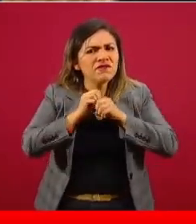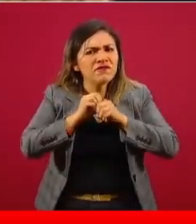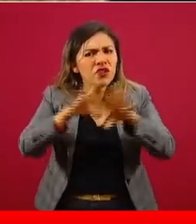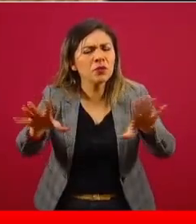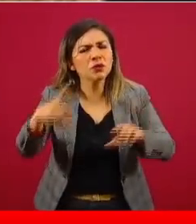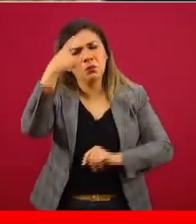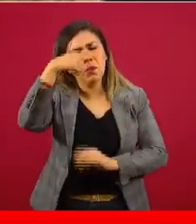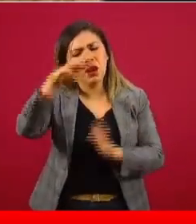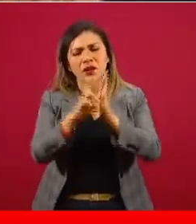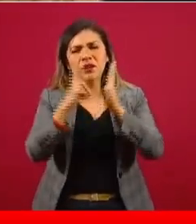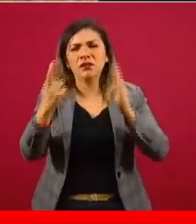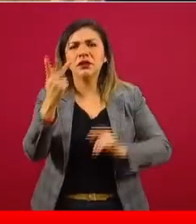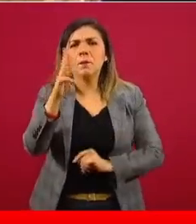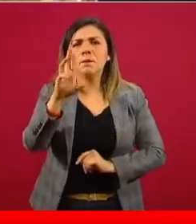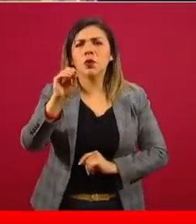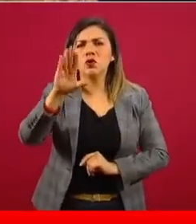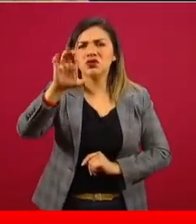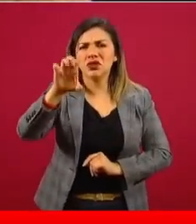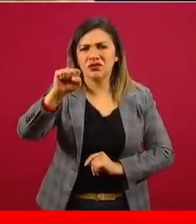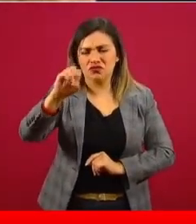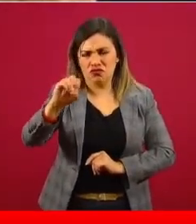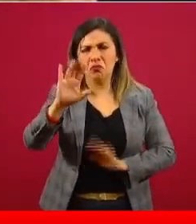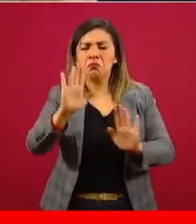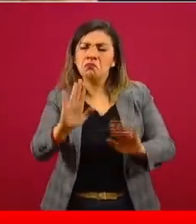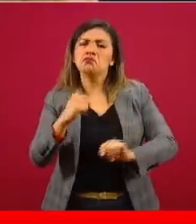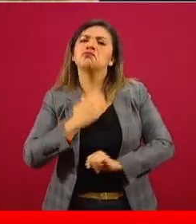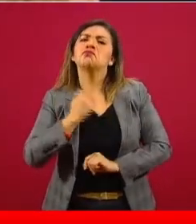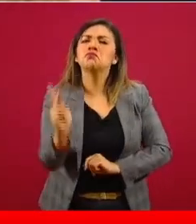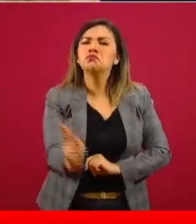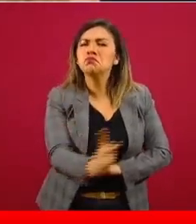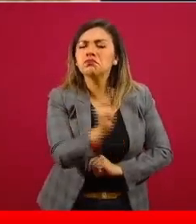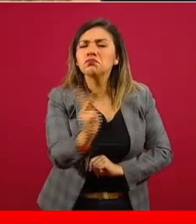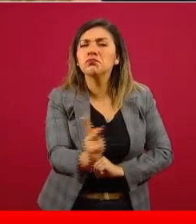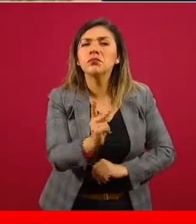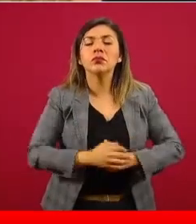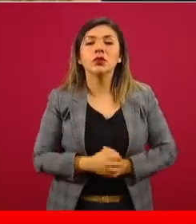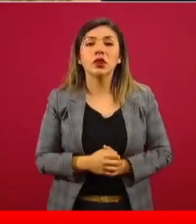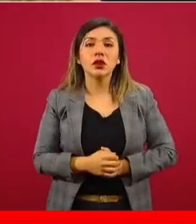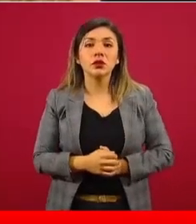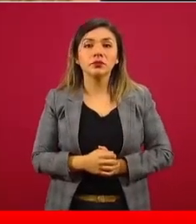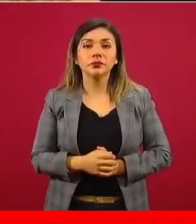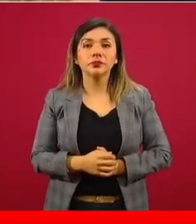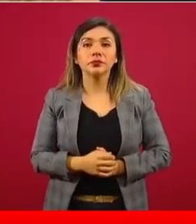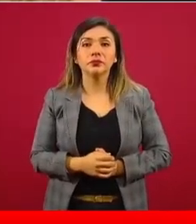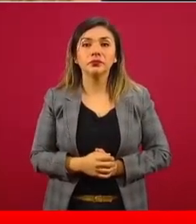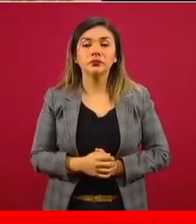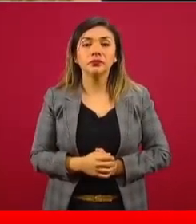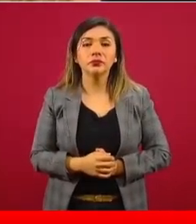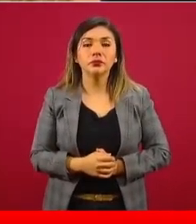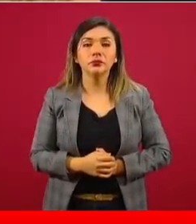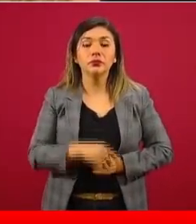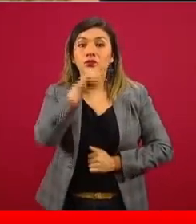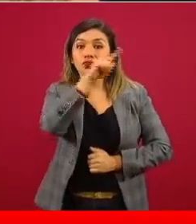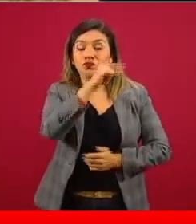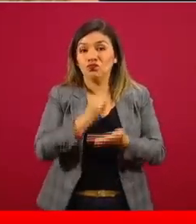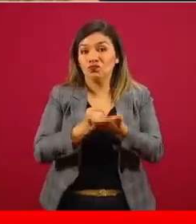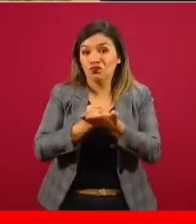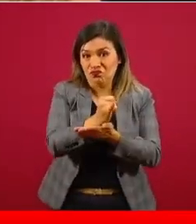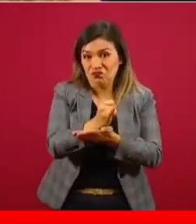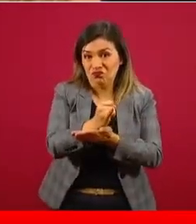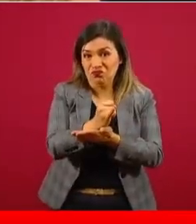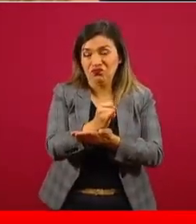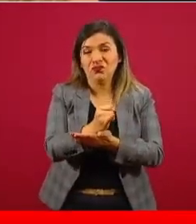publica Proceso. Mi pregunta es si esta declaración de